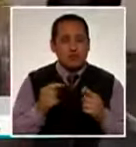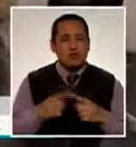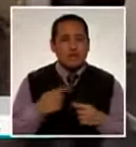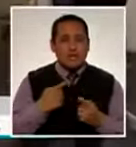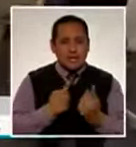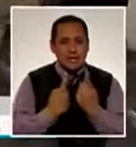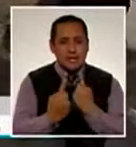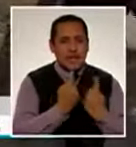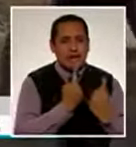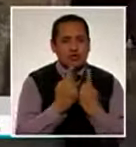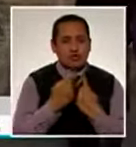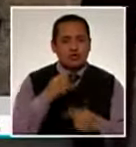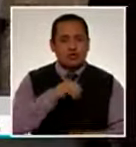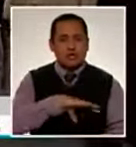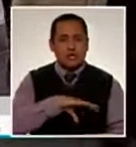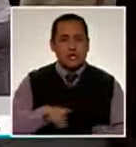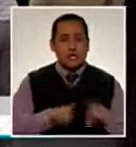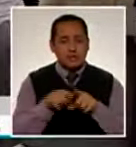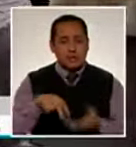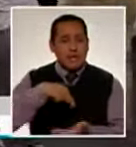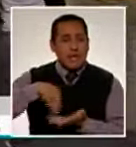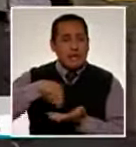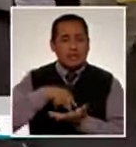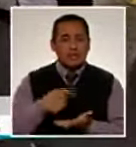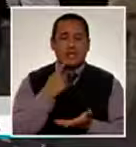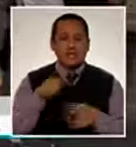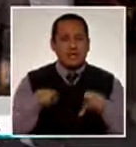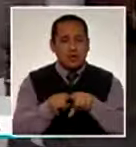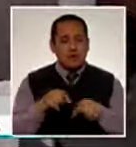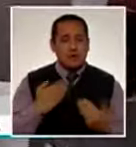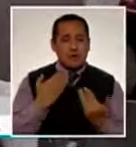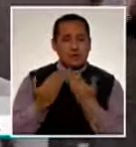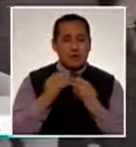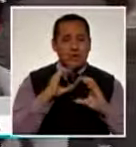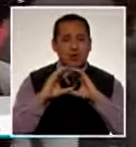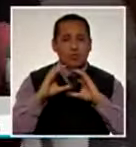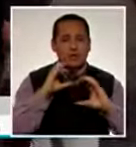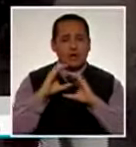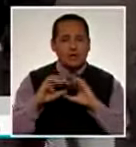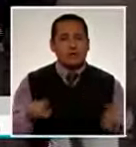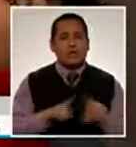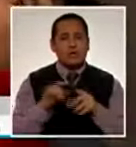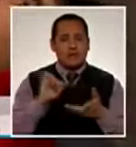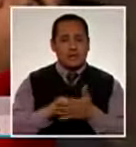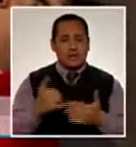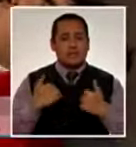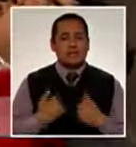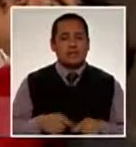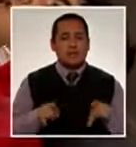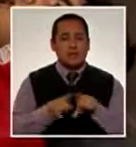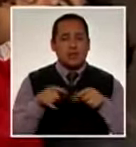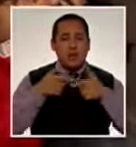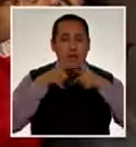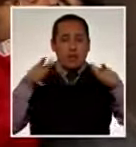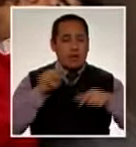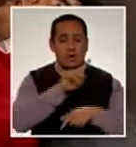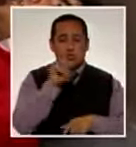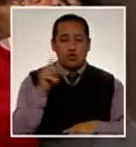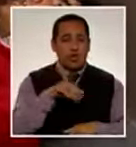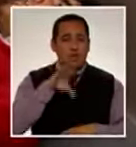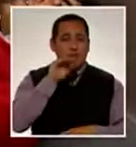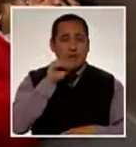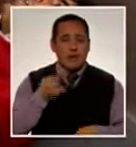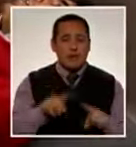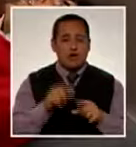expresión, de interacción social. La danza también es una forma de comunicación, ya que se usa el lenguaje no